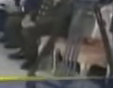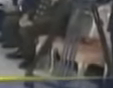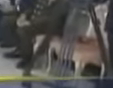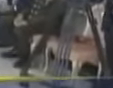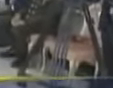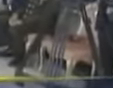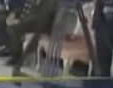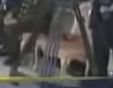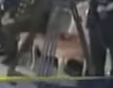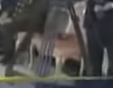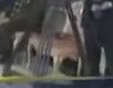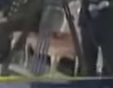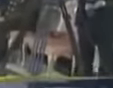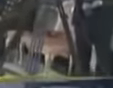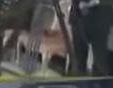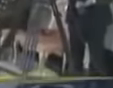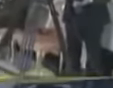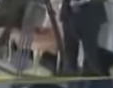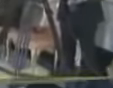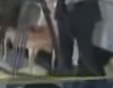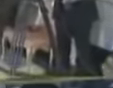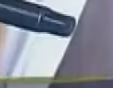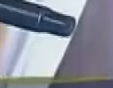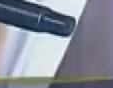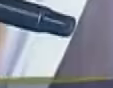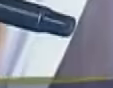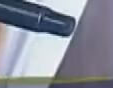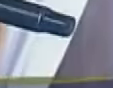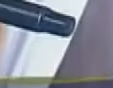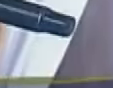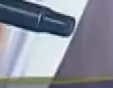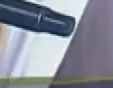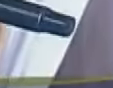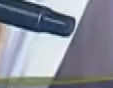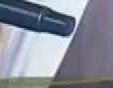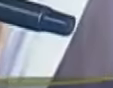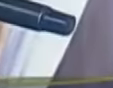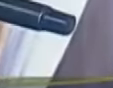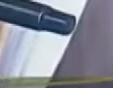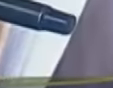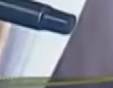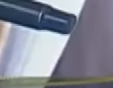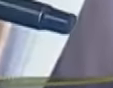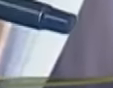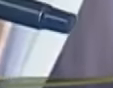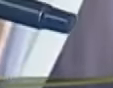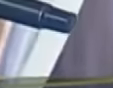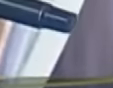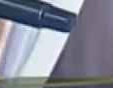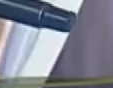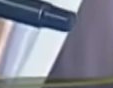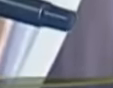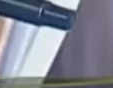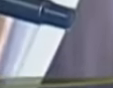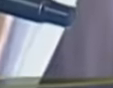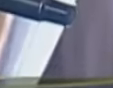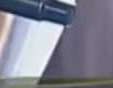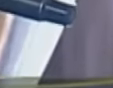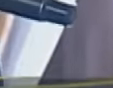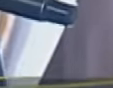Your Excellency, President Nicolás Maduro, President of the Bolivarian Republic of